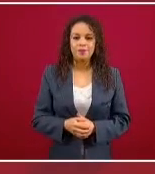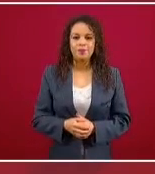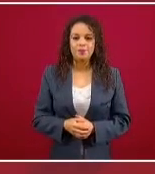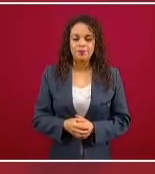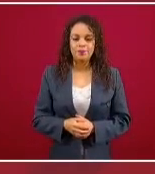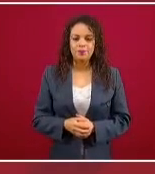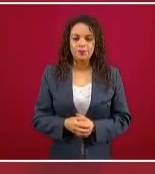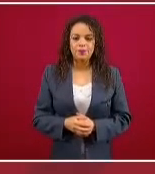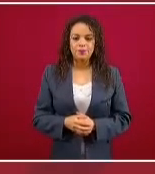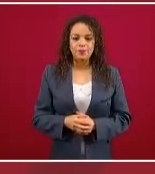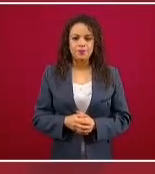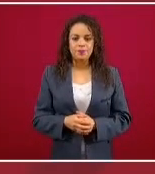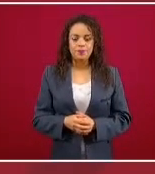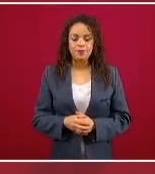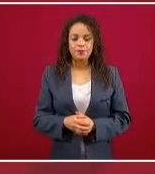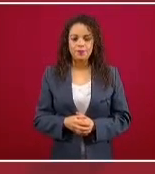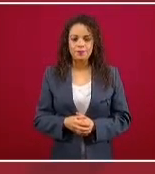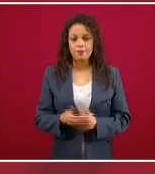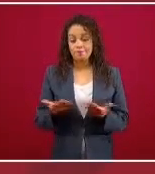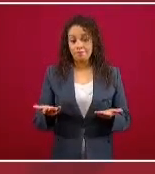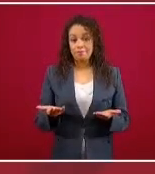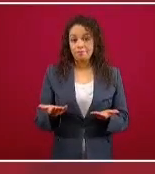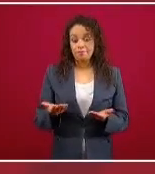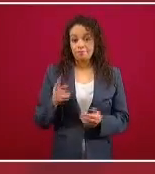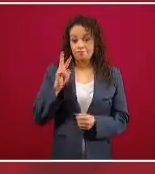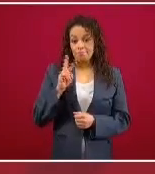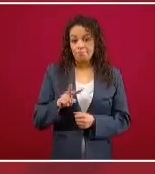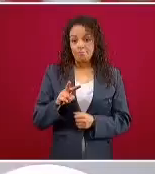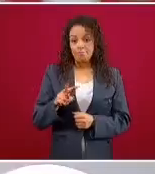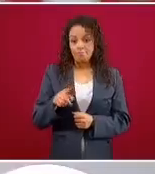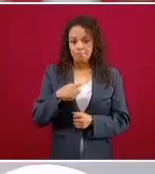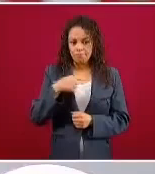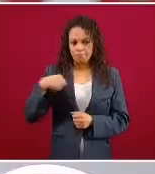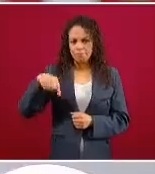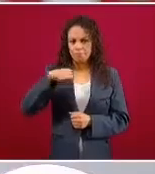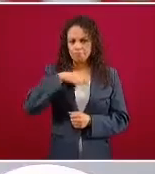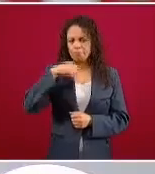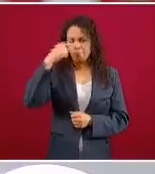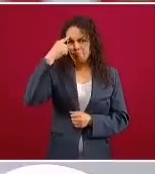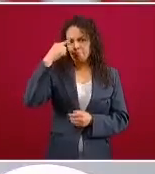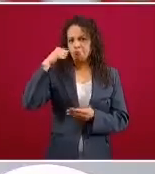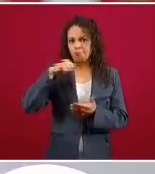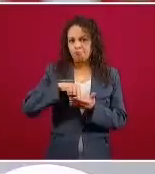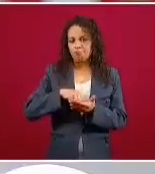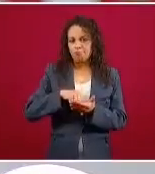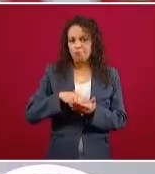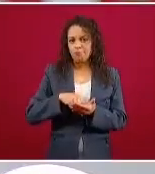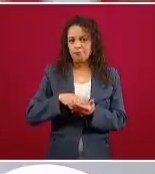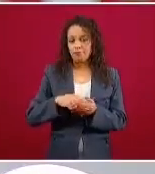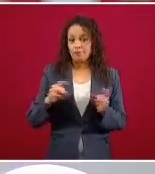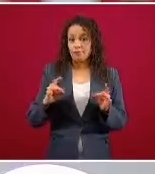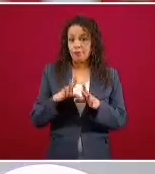Y consideramos que no nos va a perjudicar